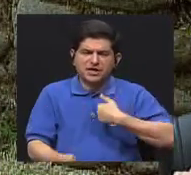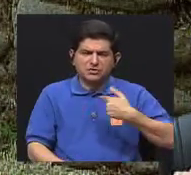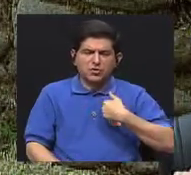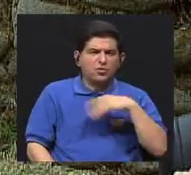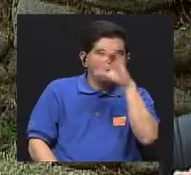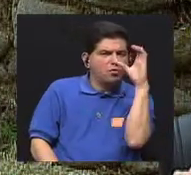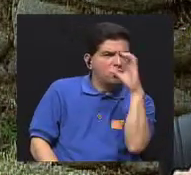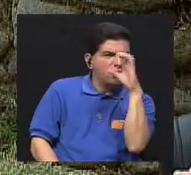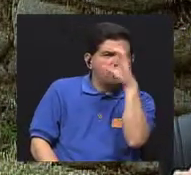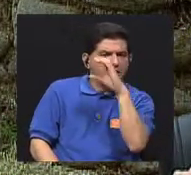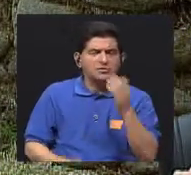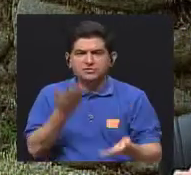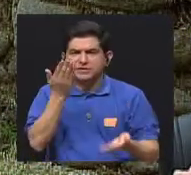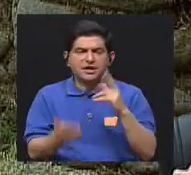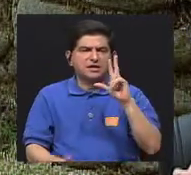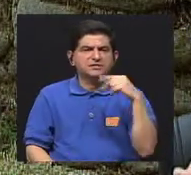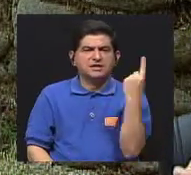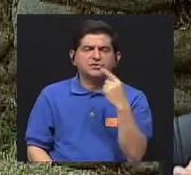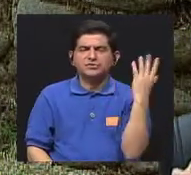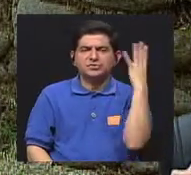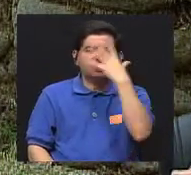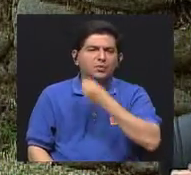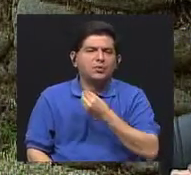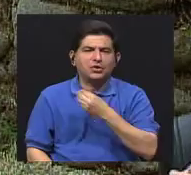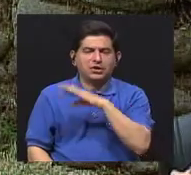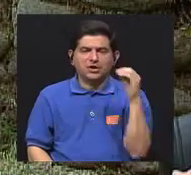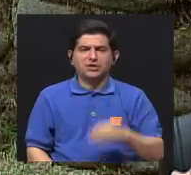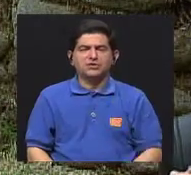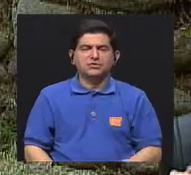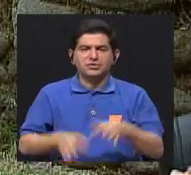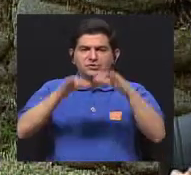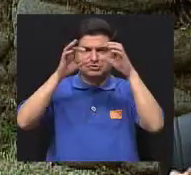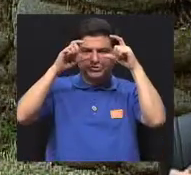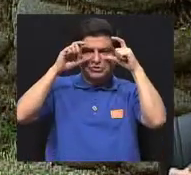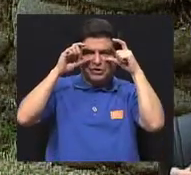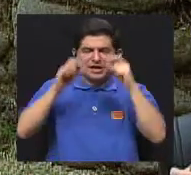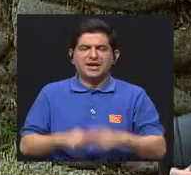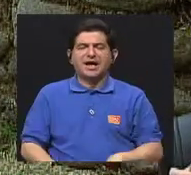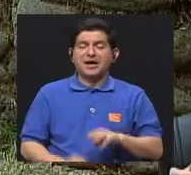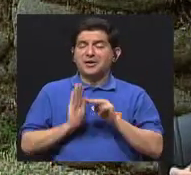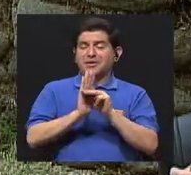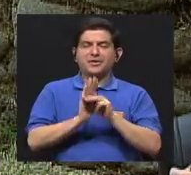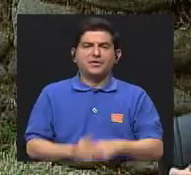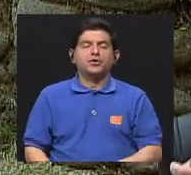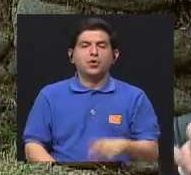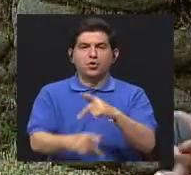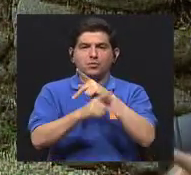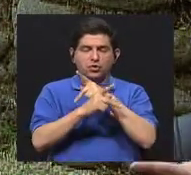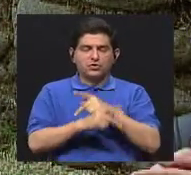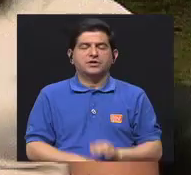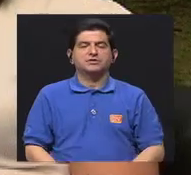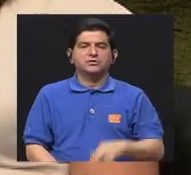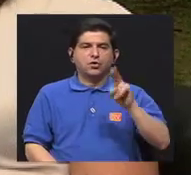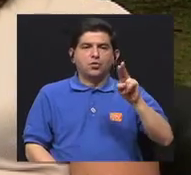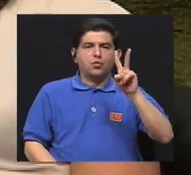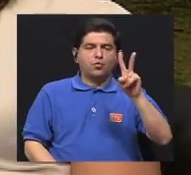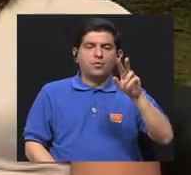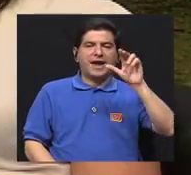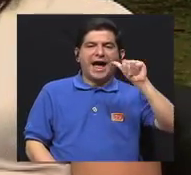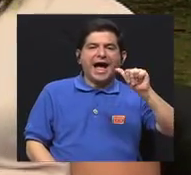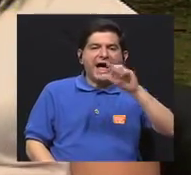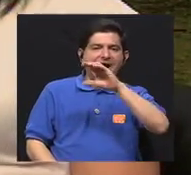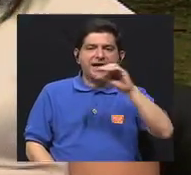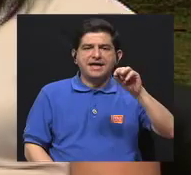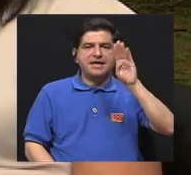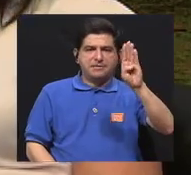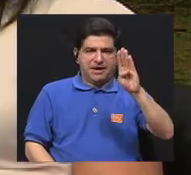tiene que llegar a buscar más allá de que se vean bonitos o de que el aro esté de moda? Que tengan protección ultravioleta A y B. A